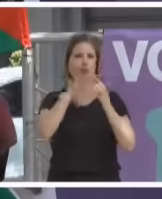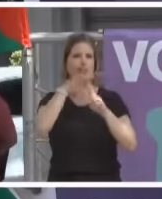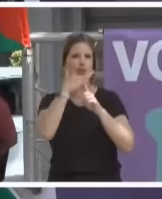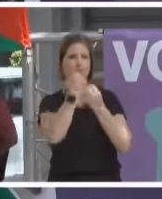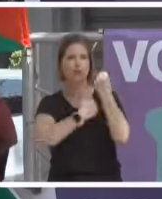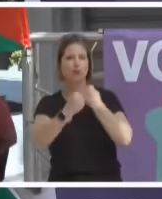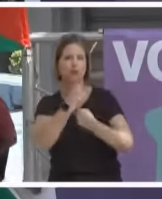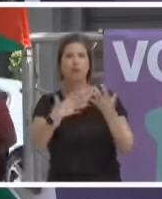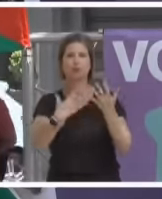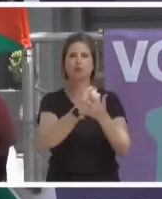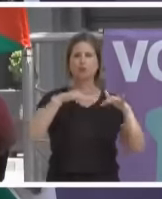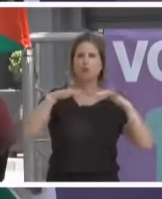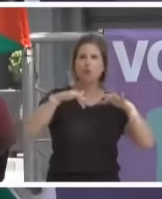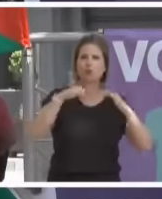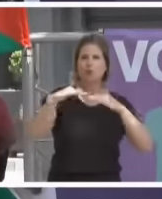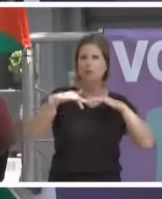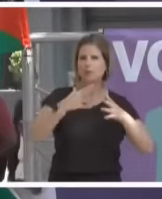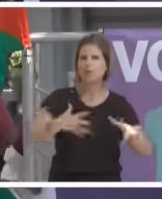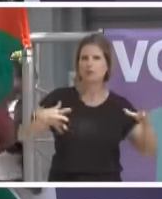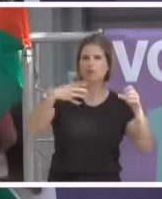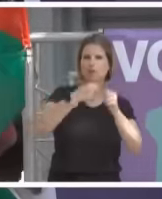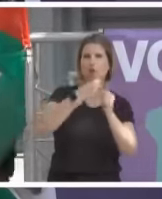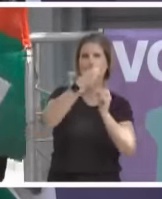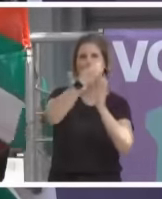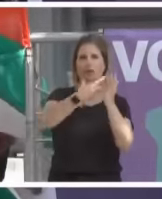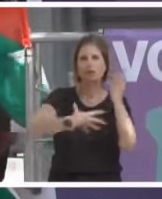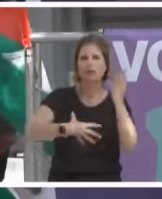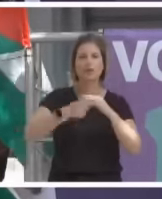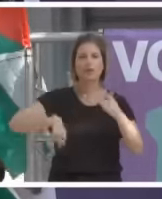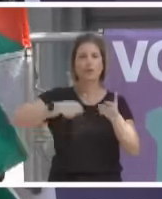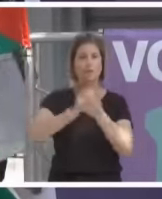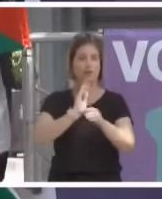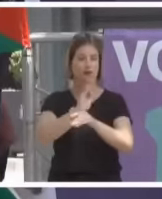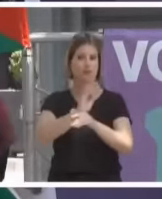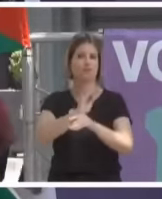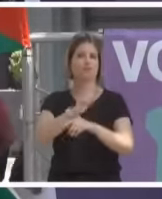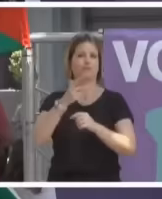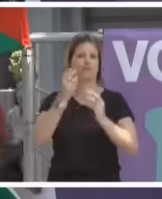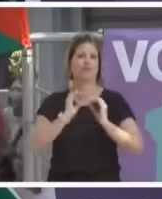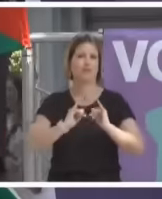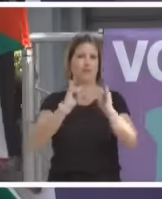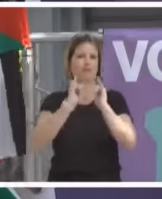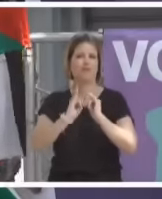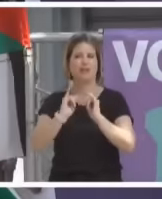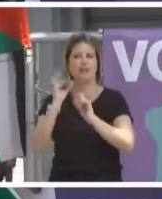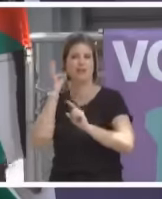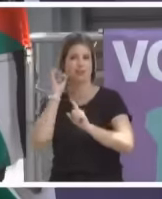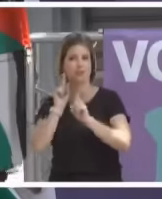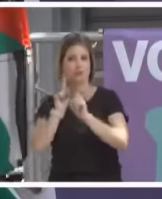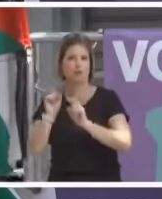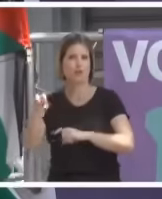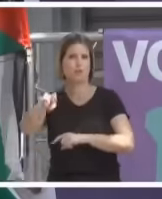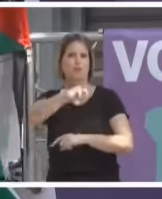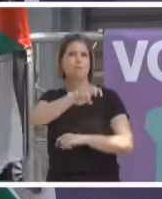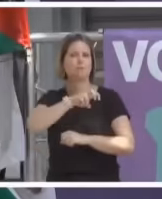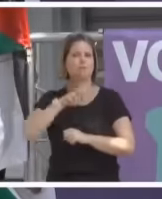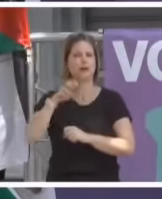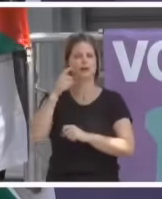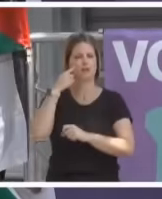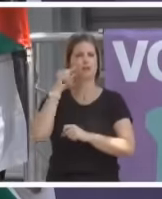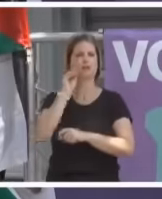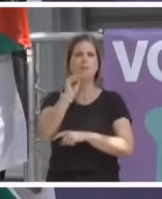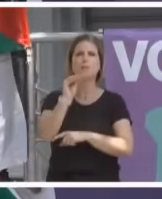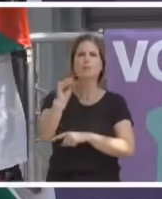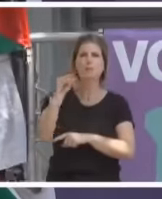los movimientos de la bolsa, todos los movimientos de las inversiones. Y estando por allí, dando un paseo con ella por los pasillos, ella se le ocurrió la brillante idea de